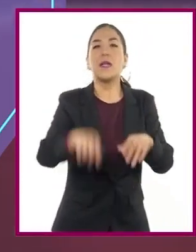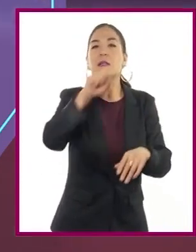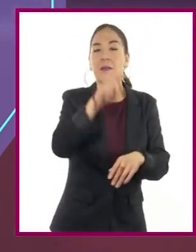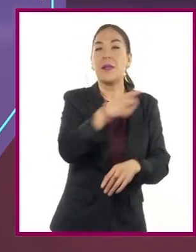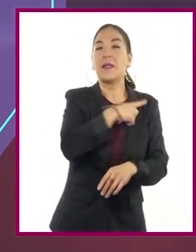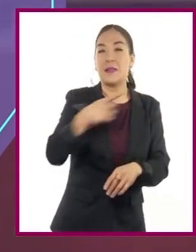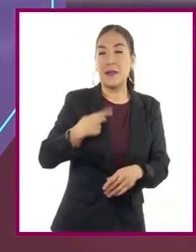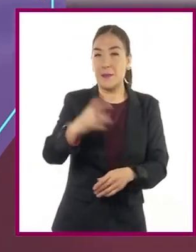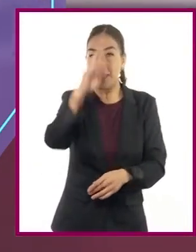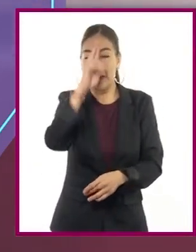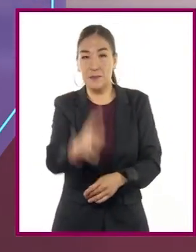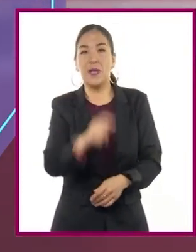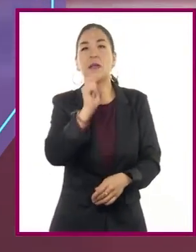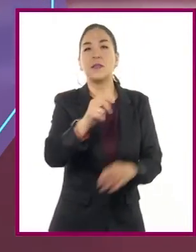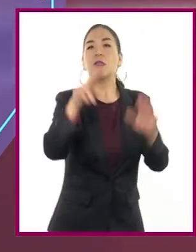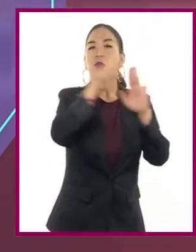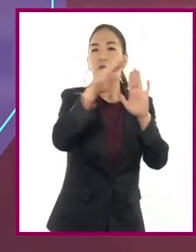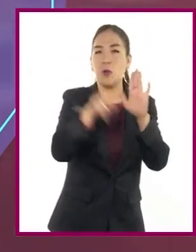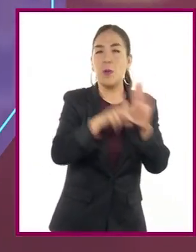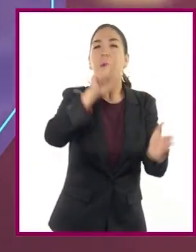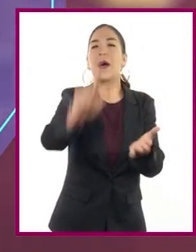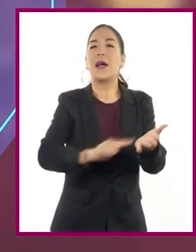respetar las leyes y normas,